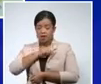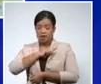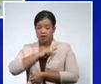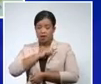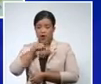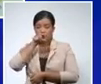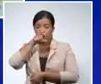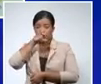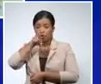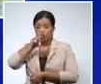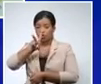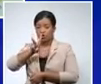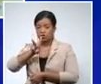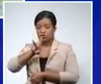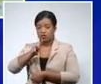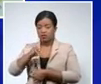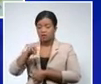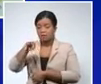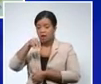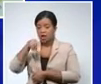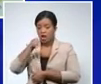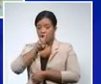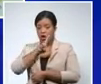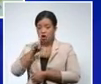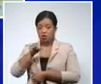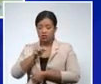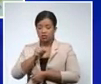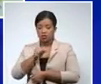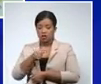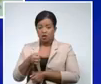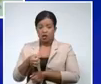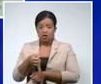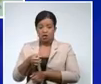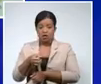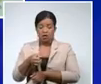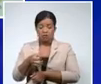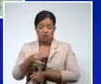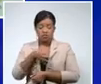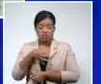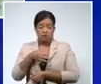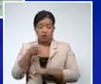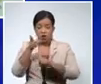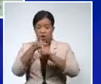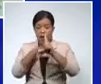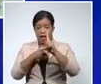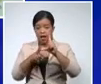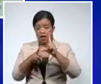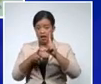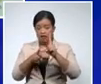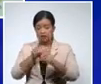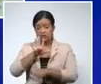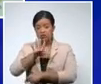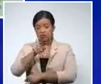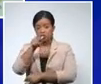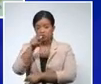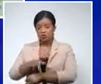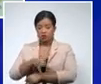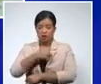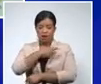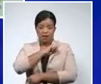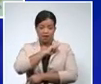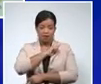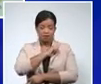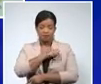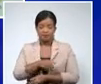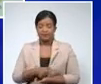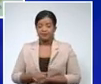12, Marianá 11 y el municipio de Regla con 5 casos en el día de ayer autóctonos.